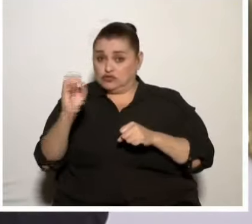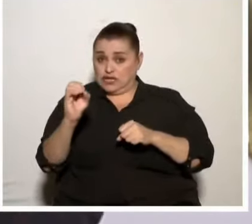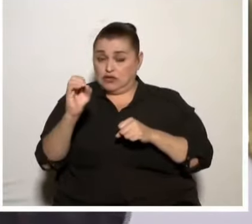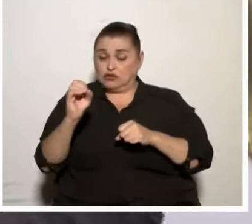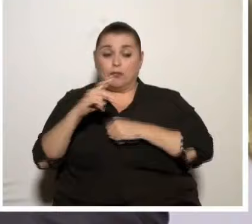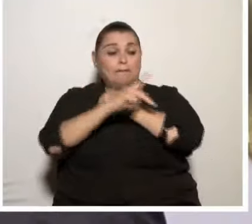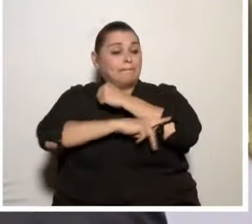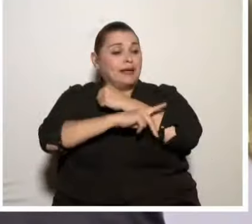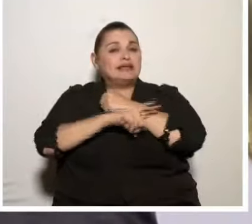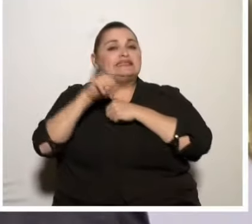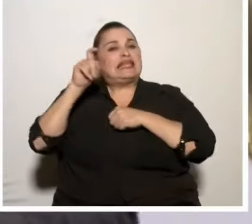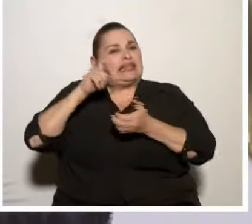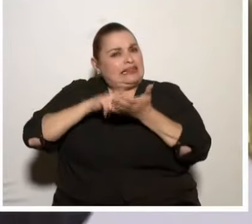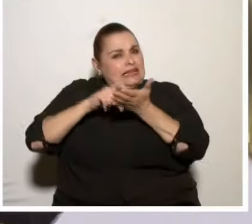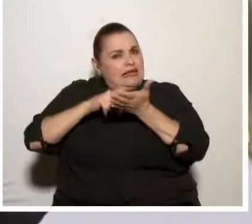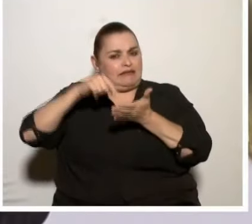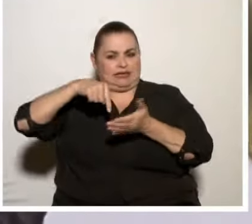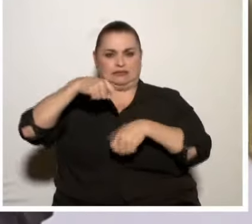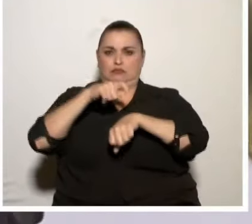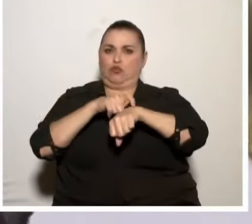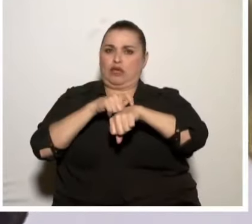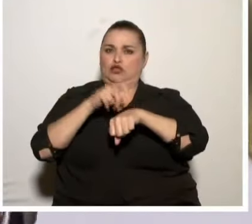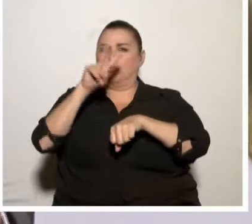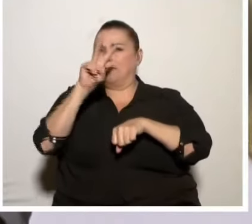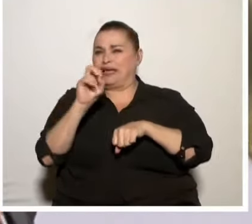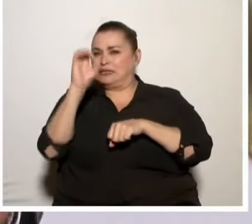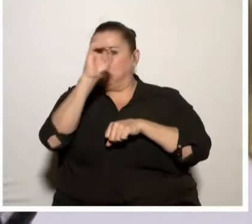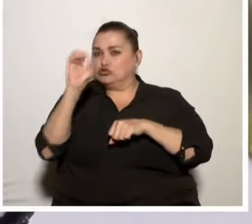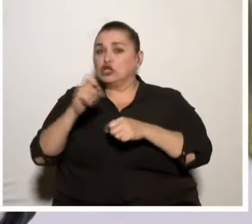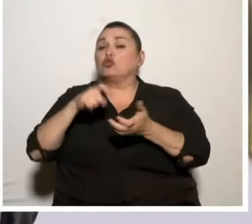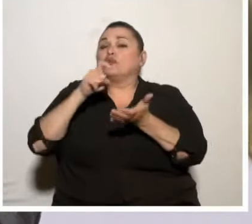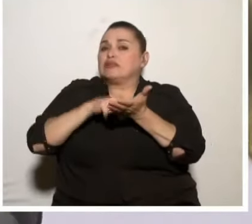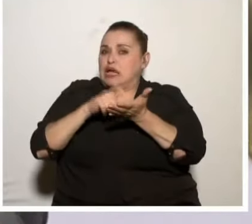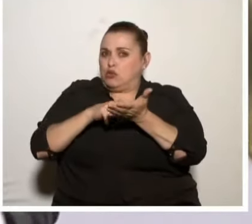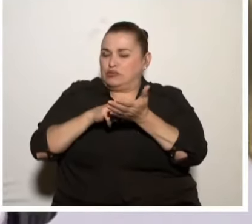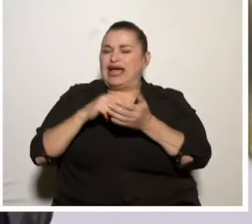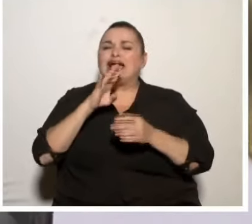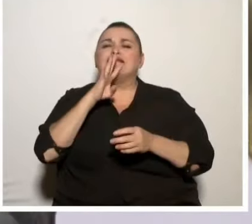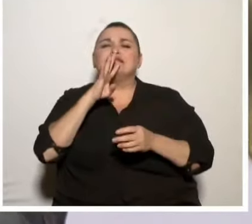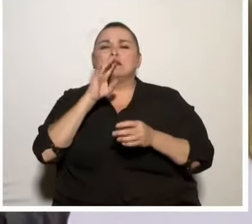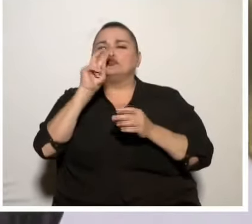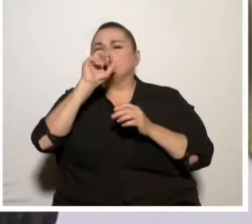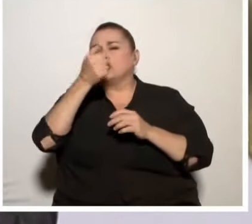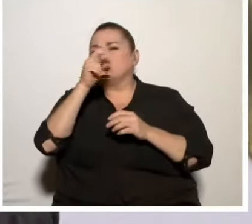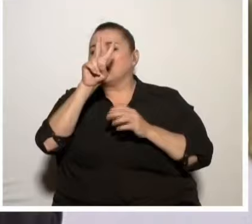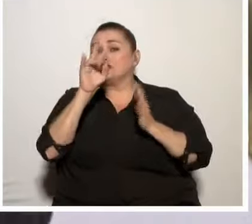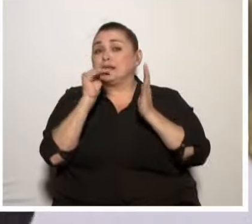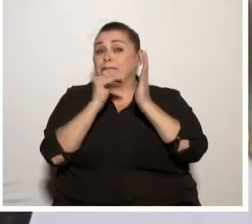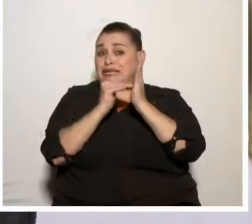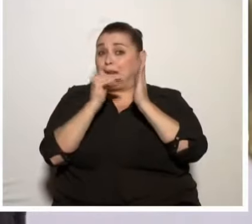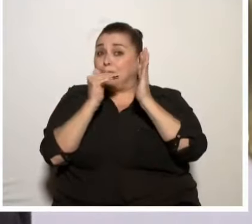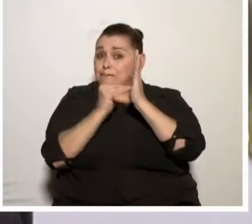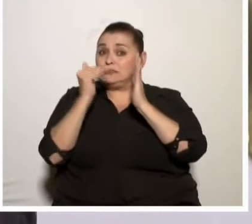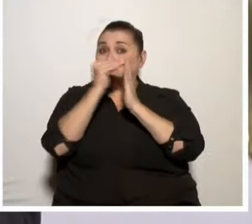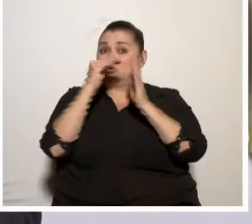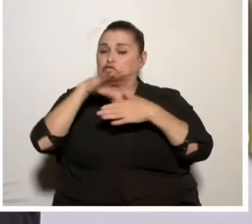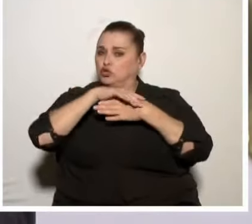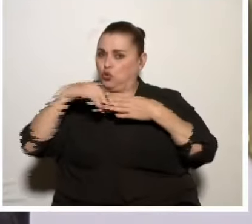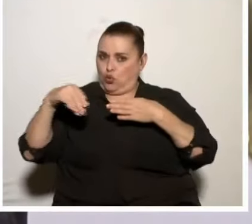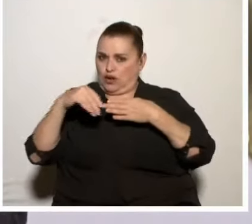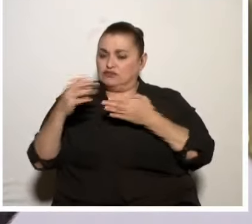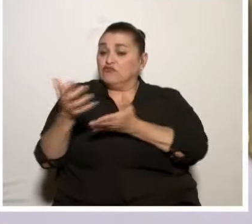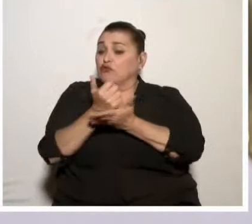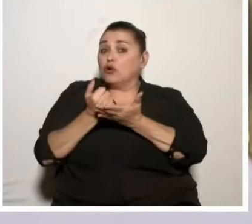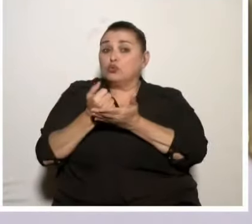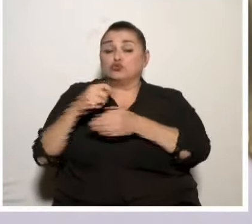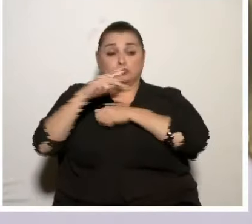lo que el país debe en este momento, el 20% de la deuda. Estamos hablando de 12.000 millones de dólares, recursos que el país